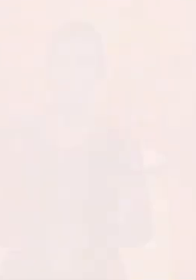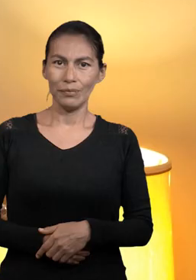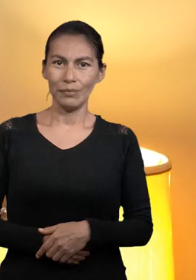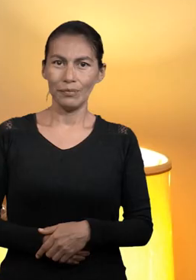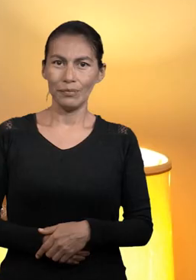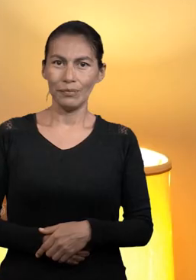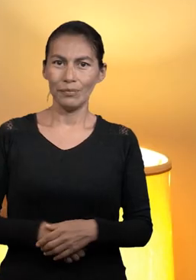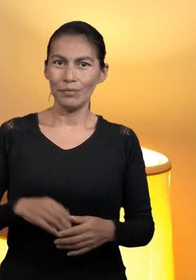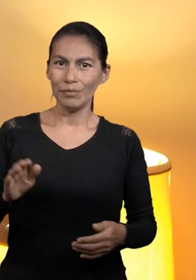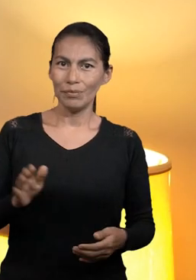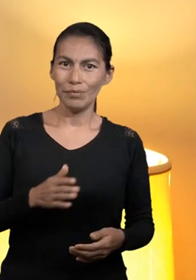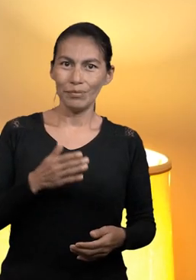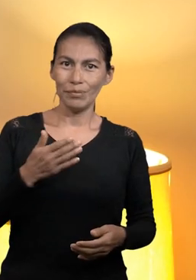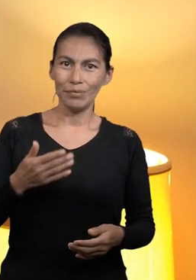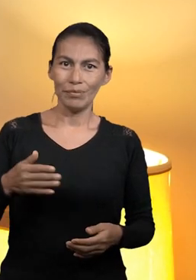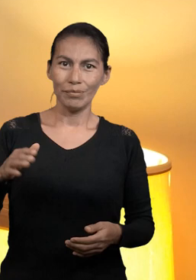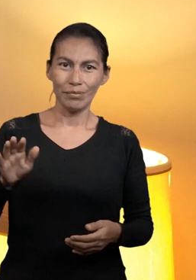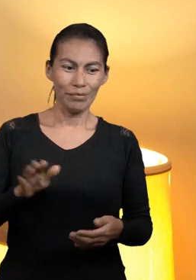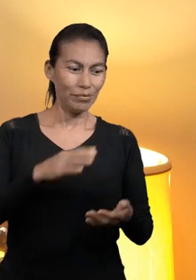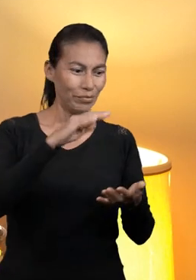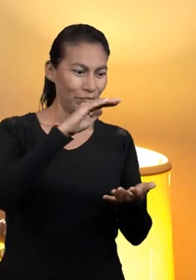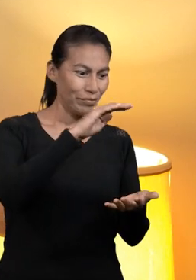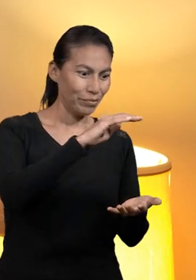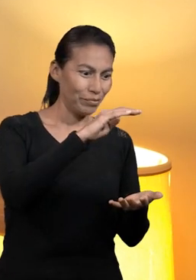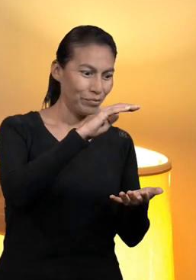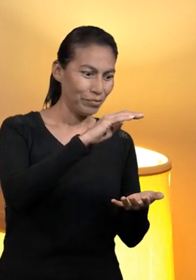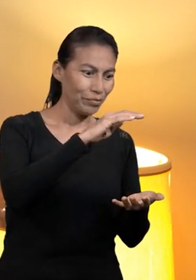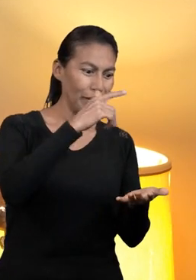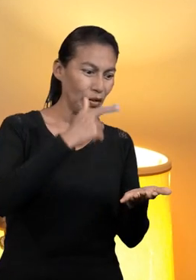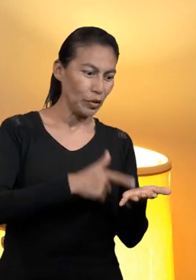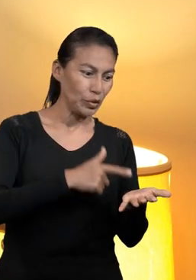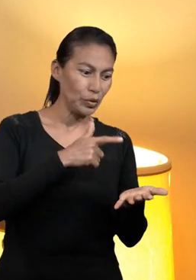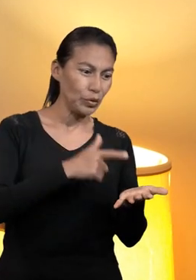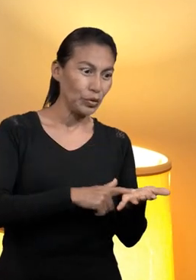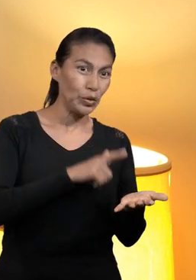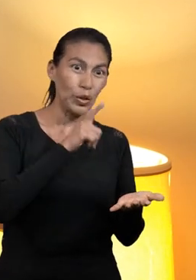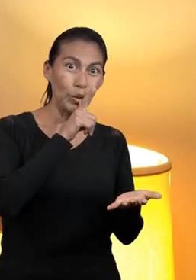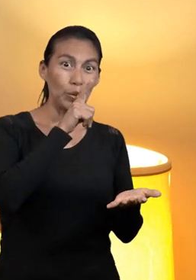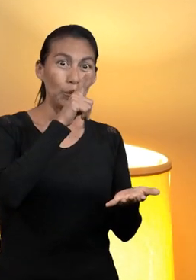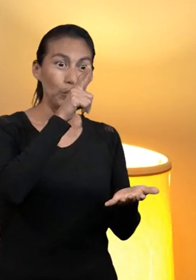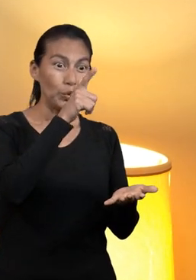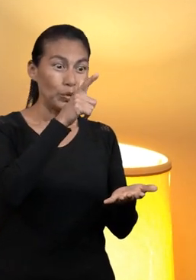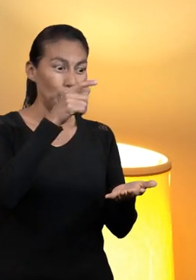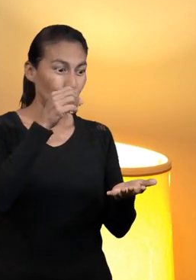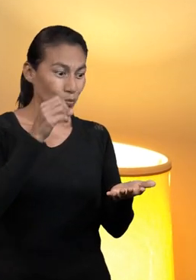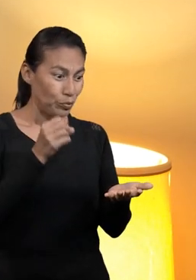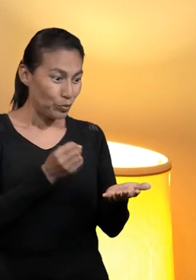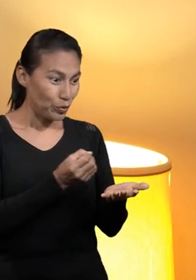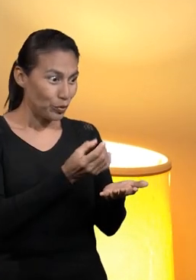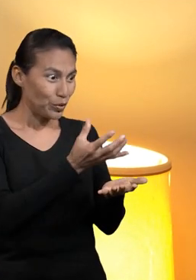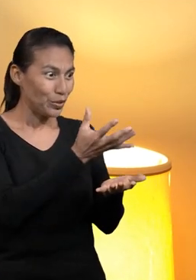Con aceite mi lámpara brilla